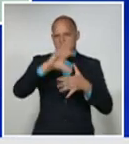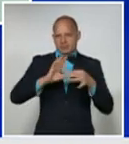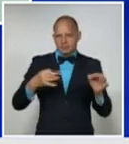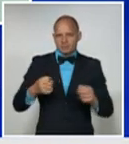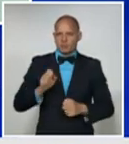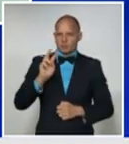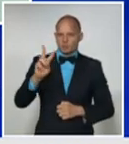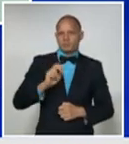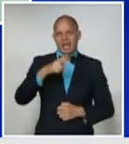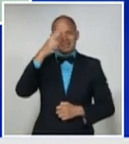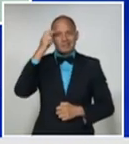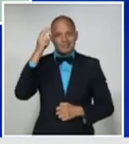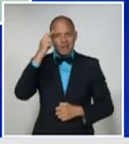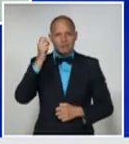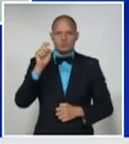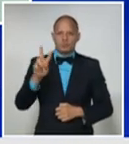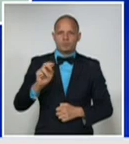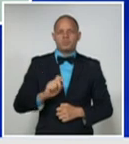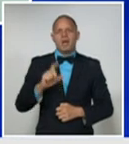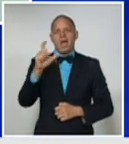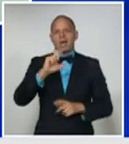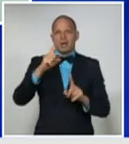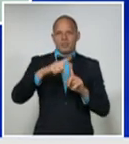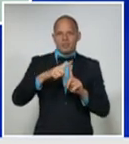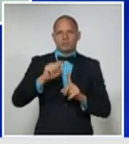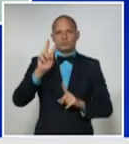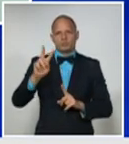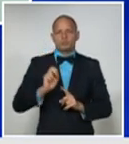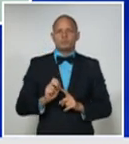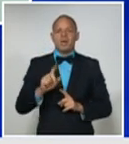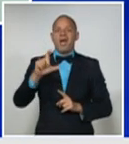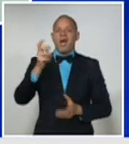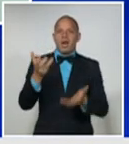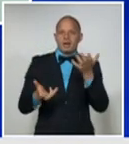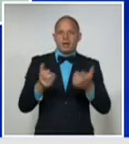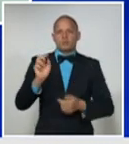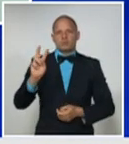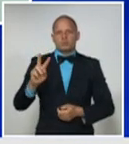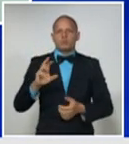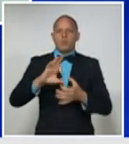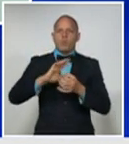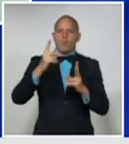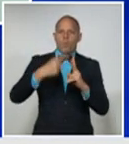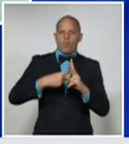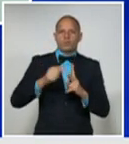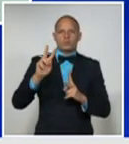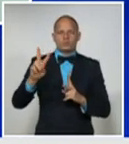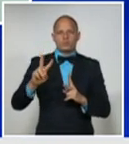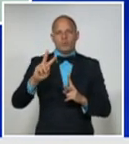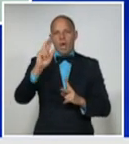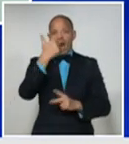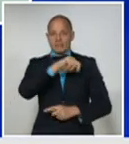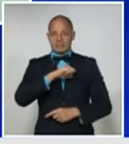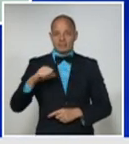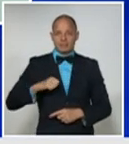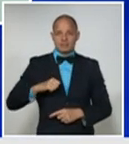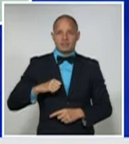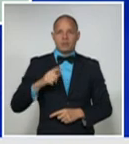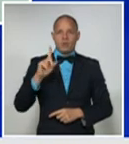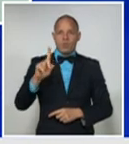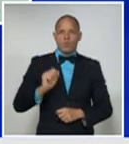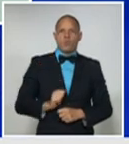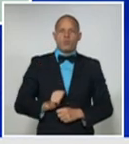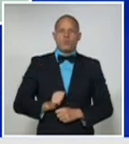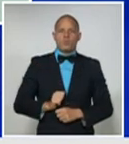Caimito, Candelaria y Guanajay confirman 2 casos autóctonos cada una en el día de ayer.